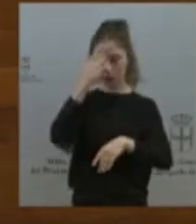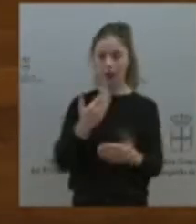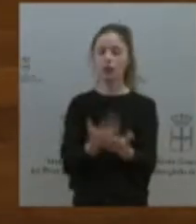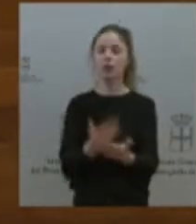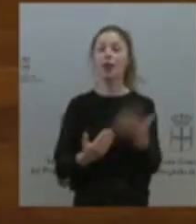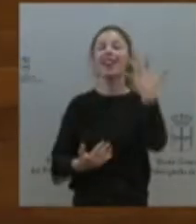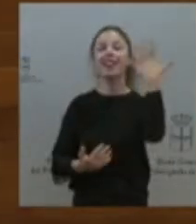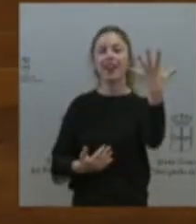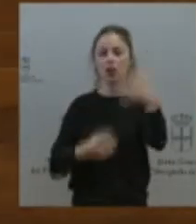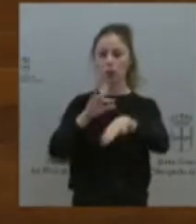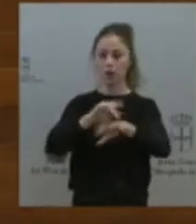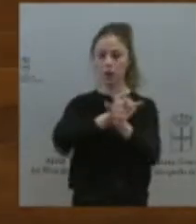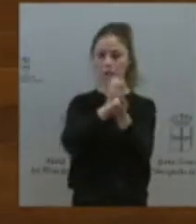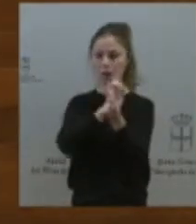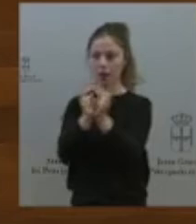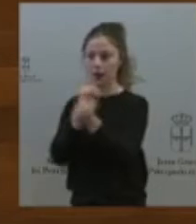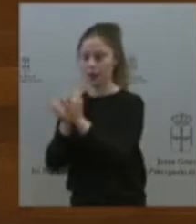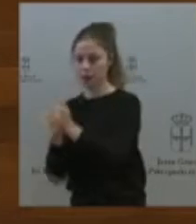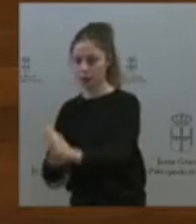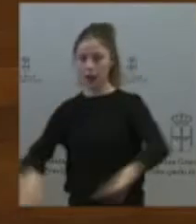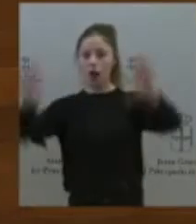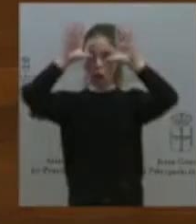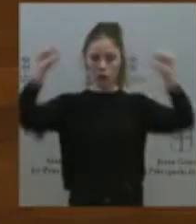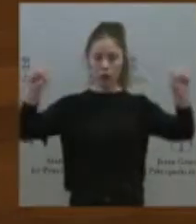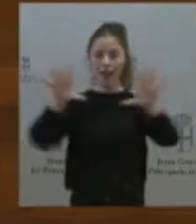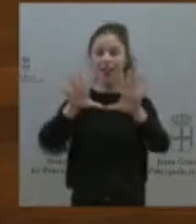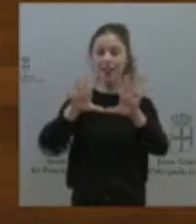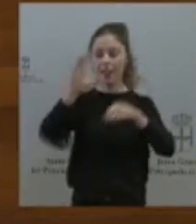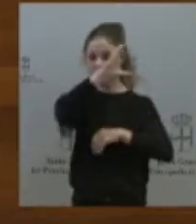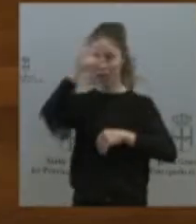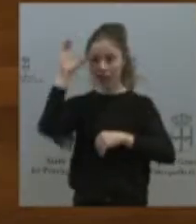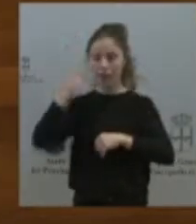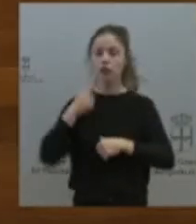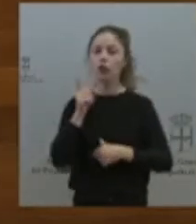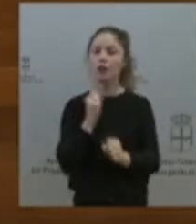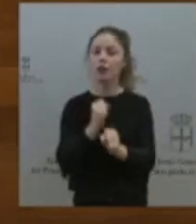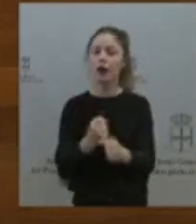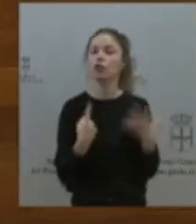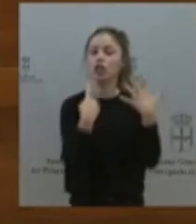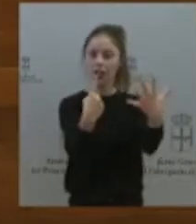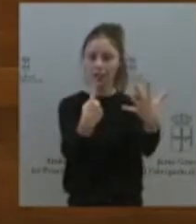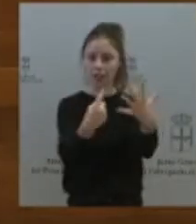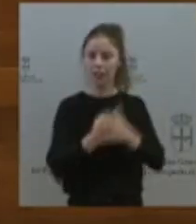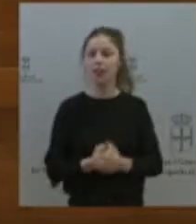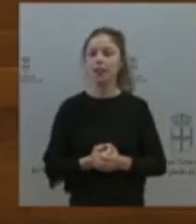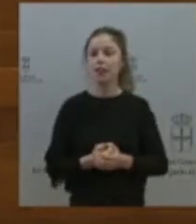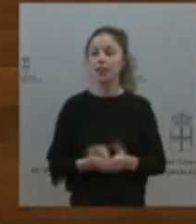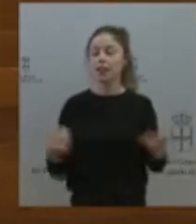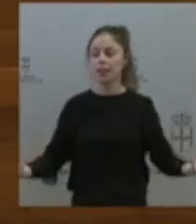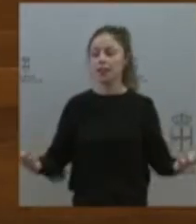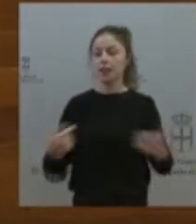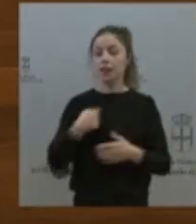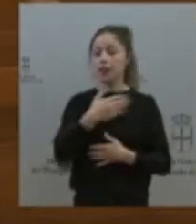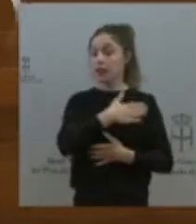Contrueces. 10 consultas de enfermería, solo estamos 6. Lo que quiero decir, a ver si me puedo explicar